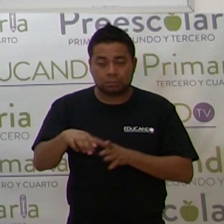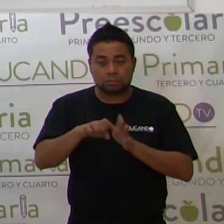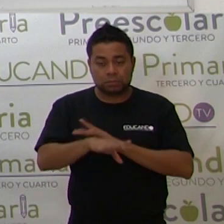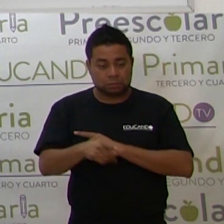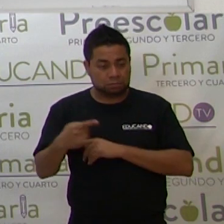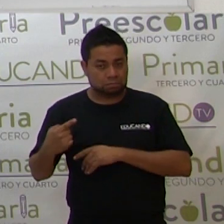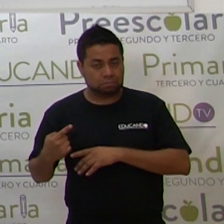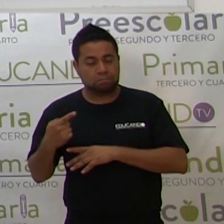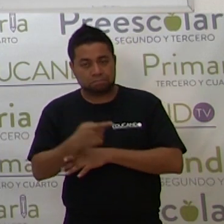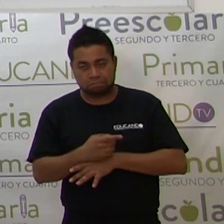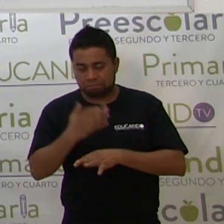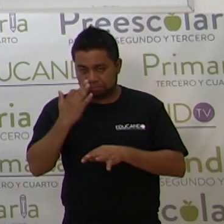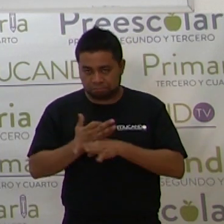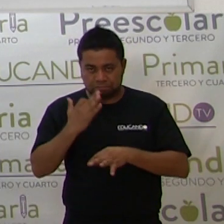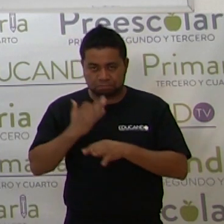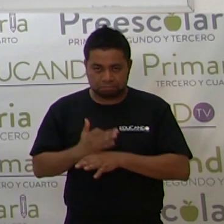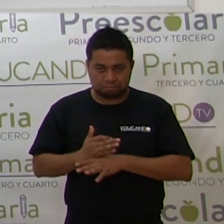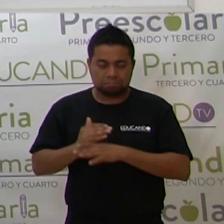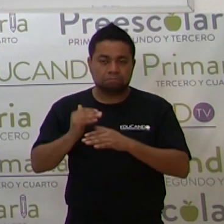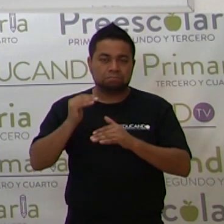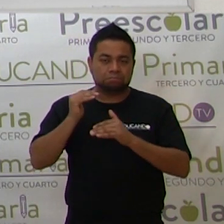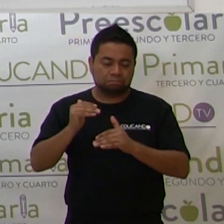acá, hasta esta